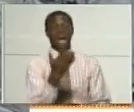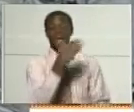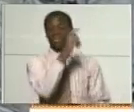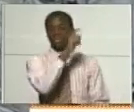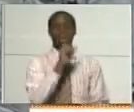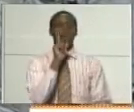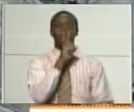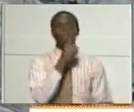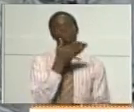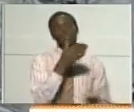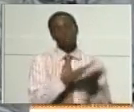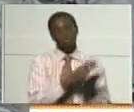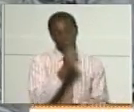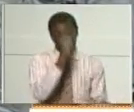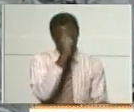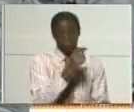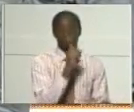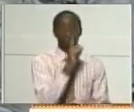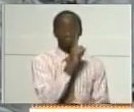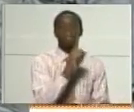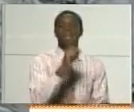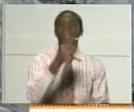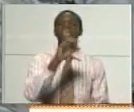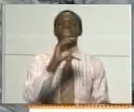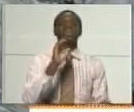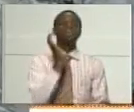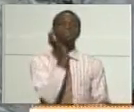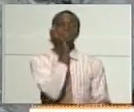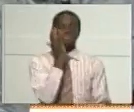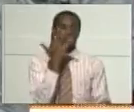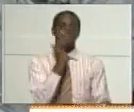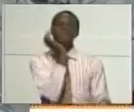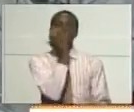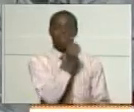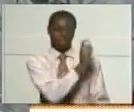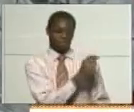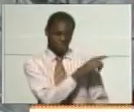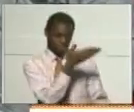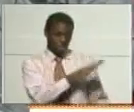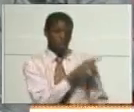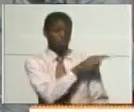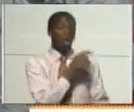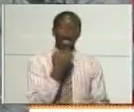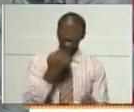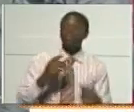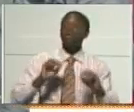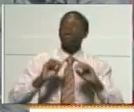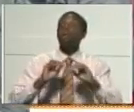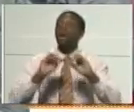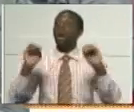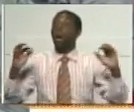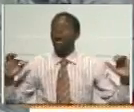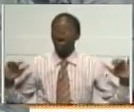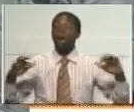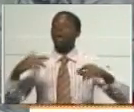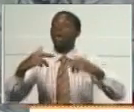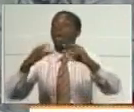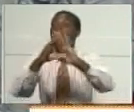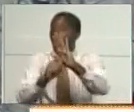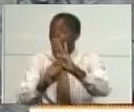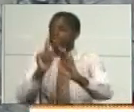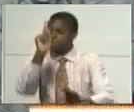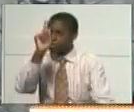de establecer un referéndum previo a la convocatoria de cualquier constituyente, la